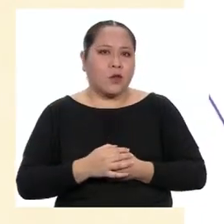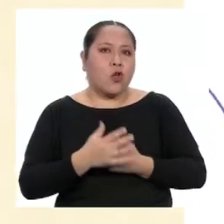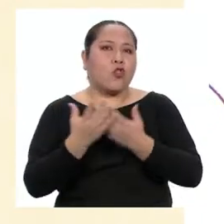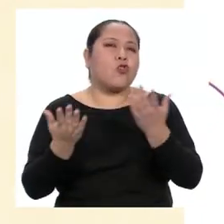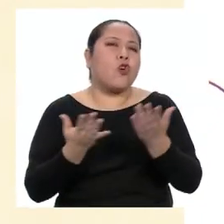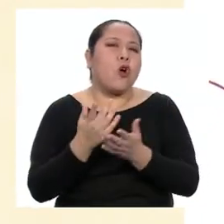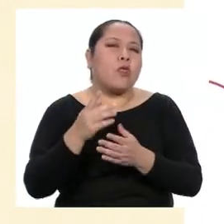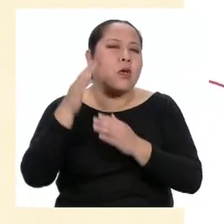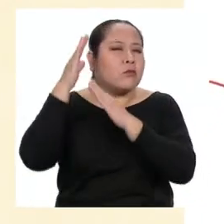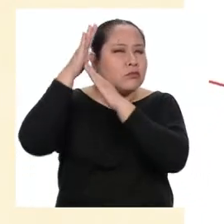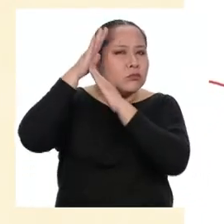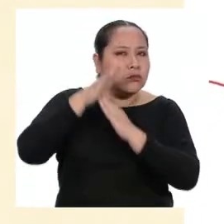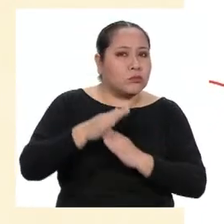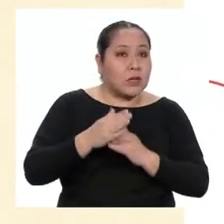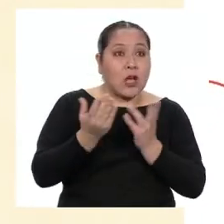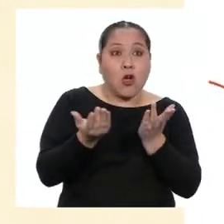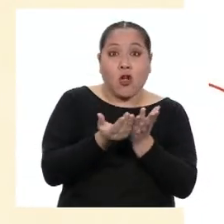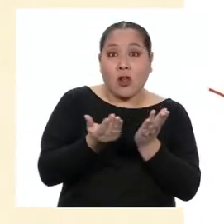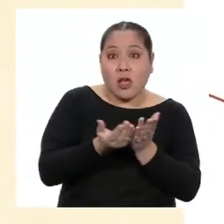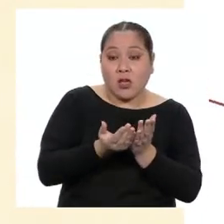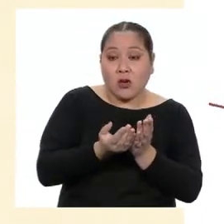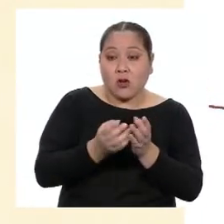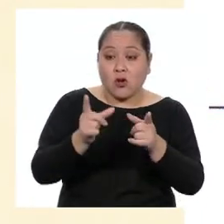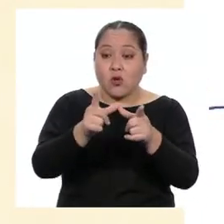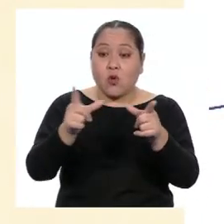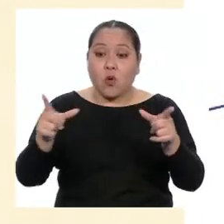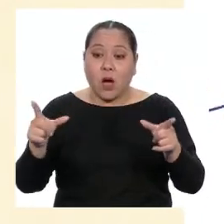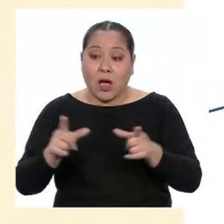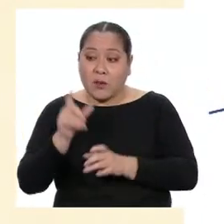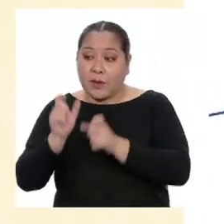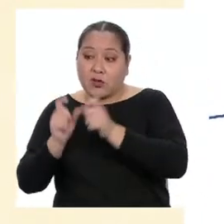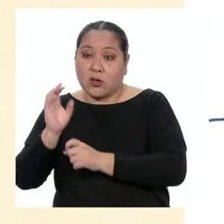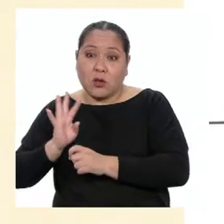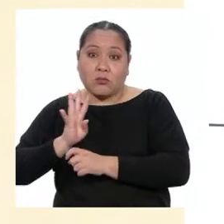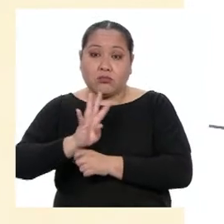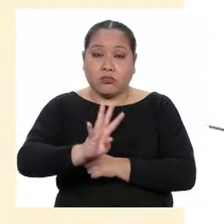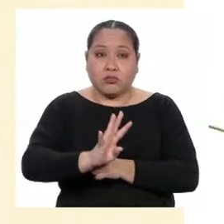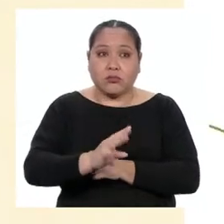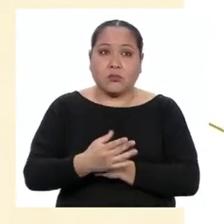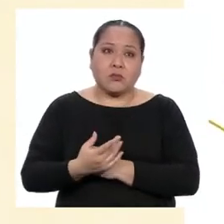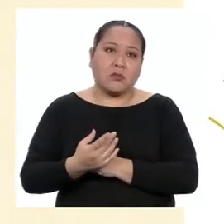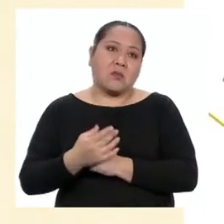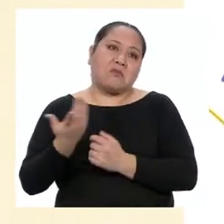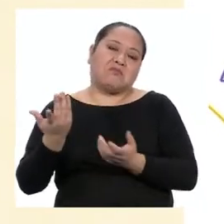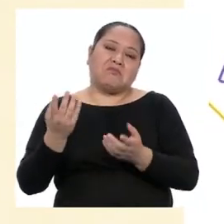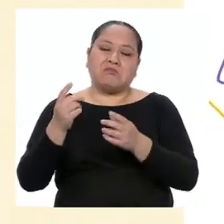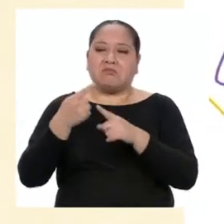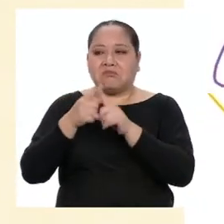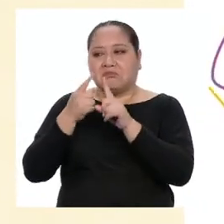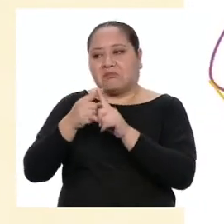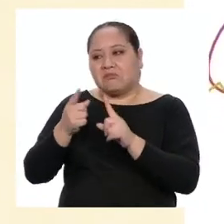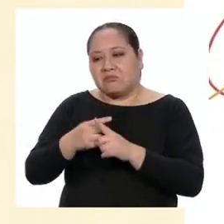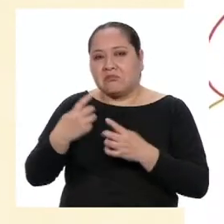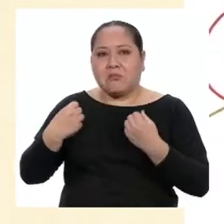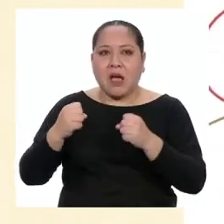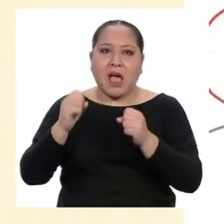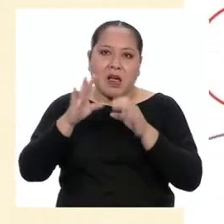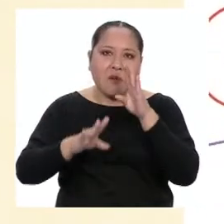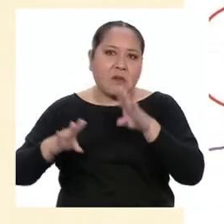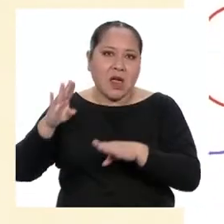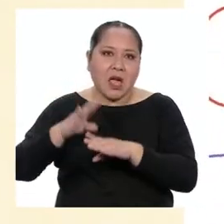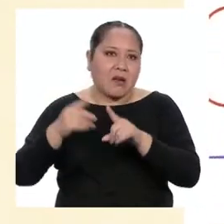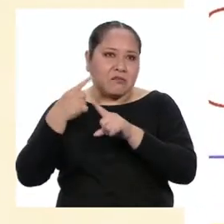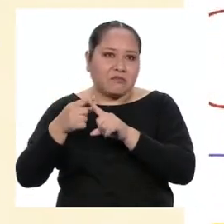hecho? Escuela, espacios públicos, parques, playas, calles, etc. Lugares